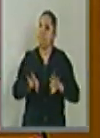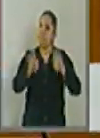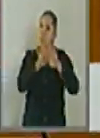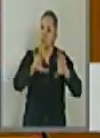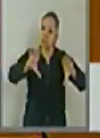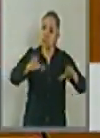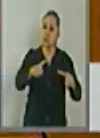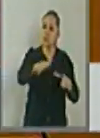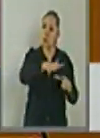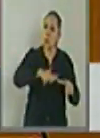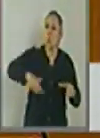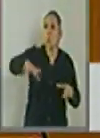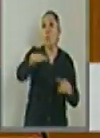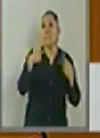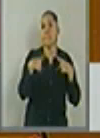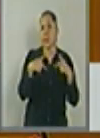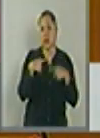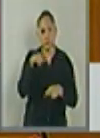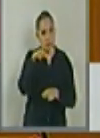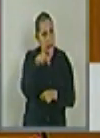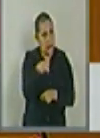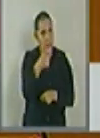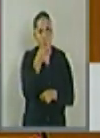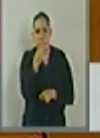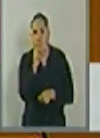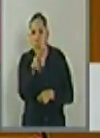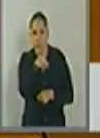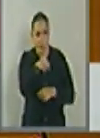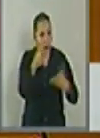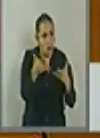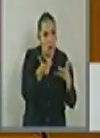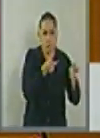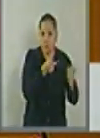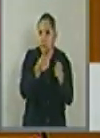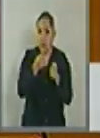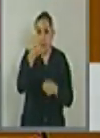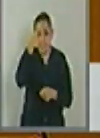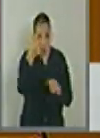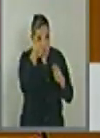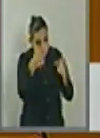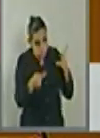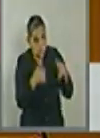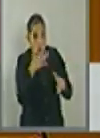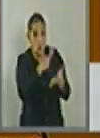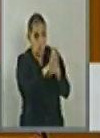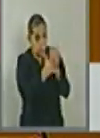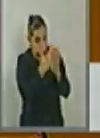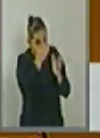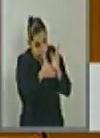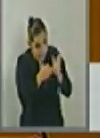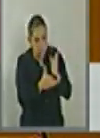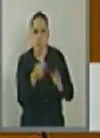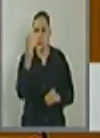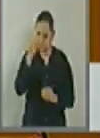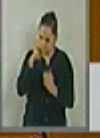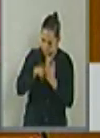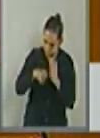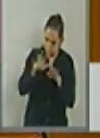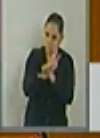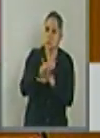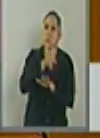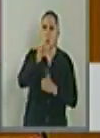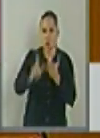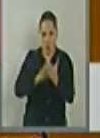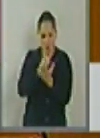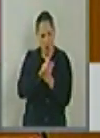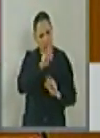que todo lo que está pendiente en materia de gobiernos de coalición se legisle, trabajando en contra de la desigualdad y para